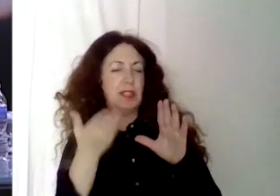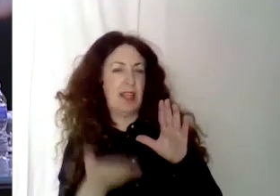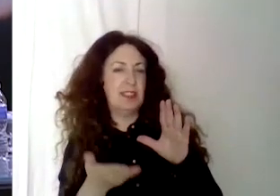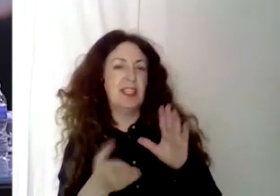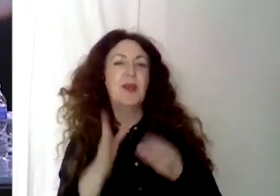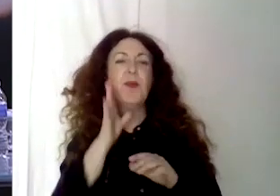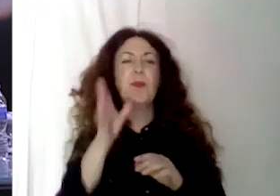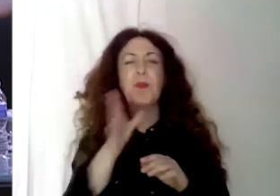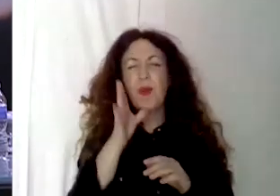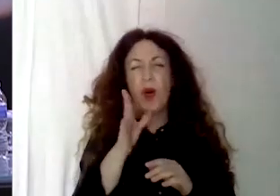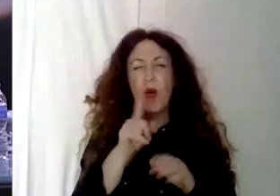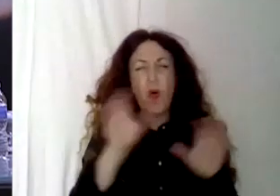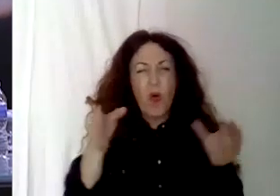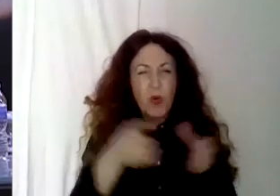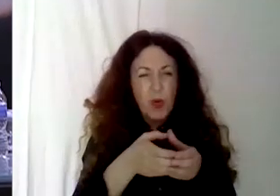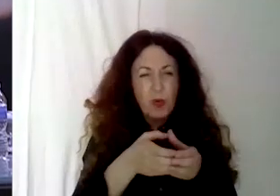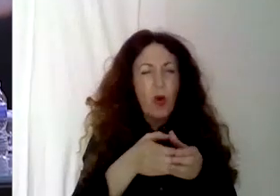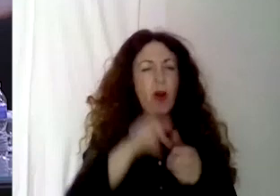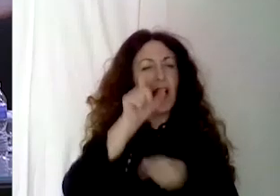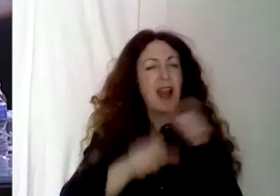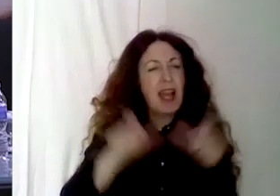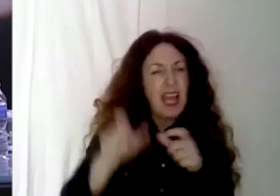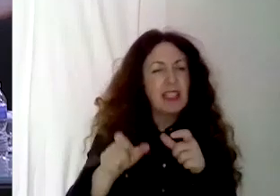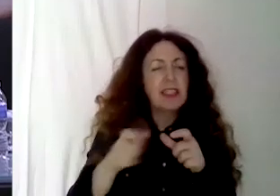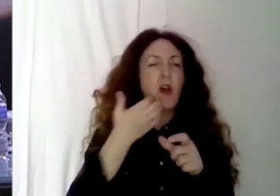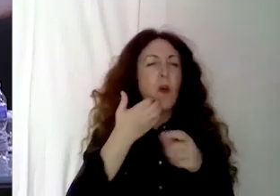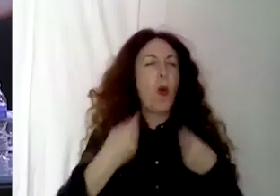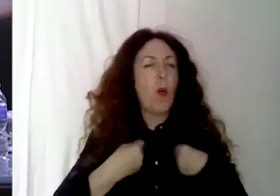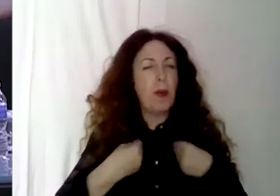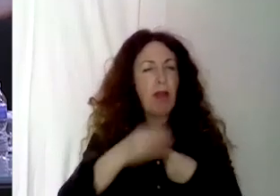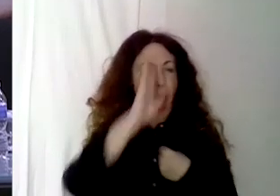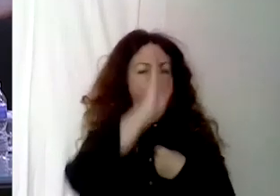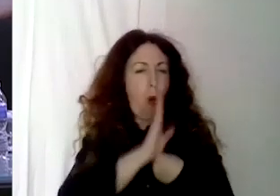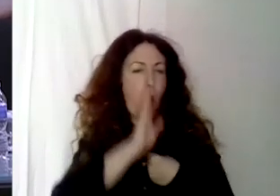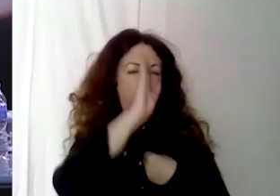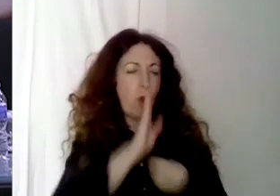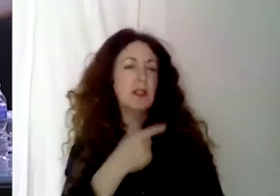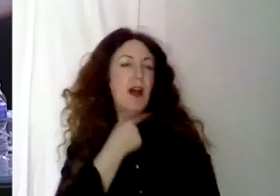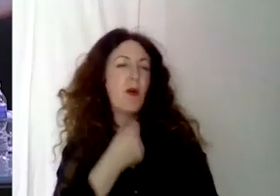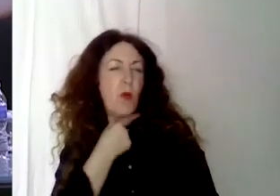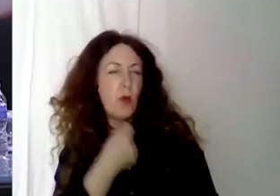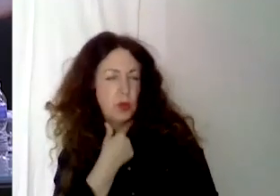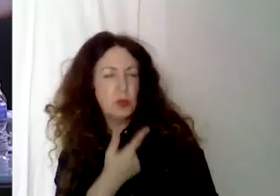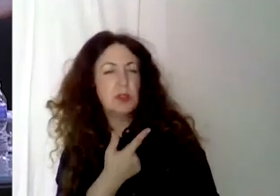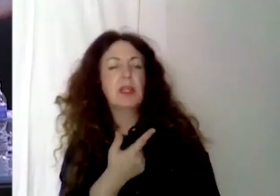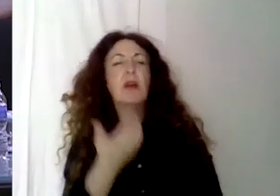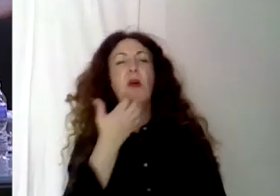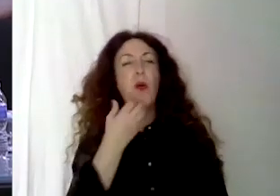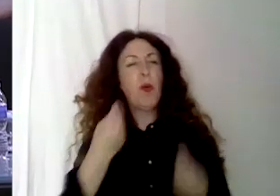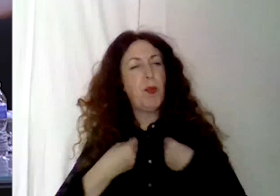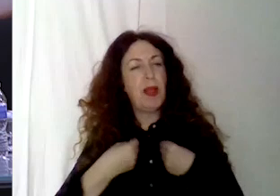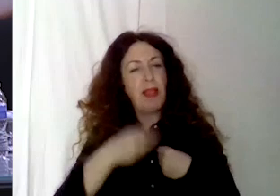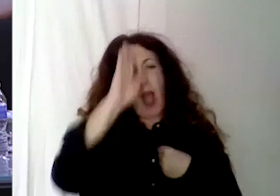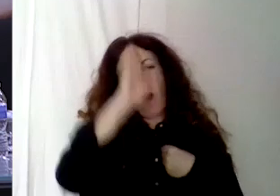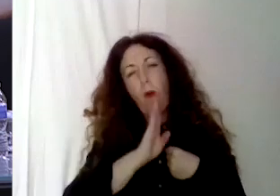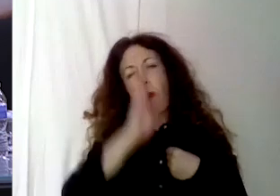misterioso, de gente que le gustaba la vida oculta y que trataba de convertir la vida oculta en un